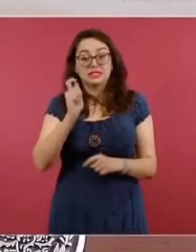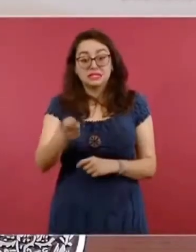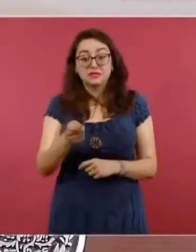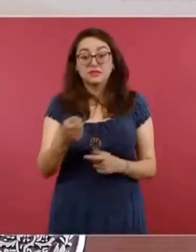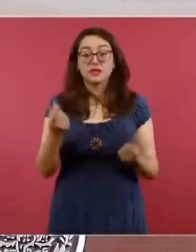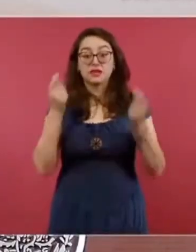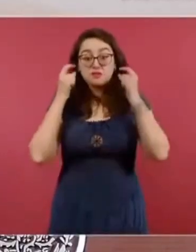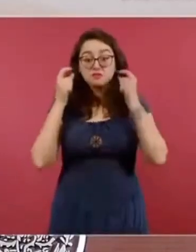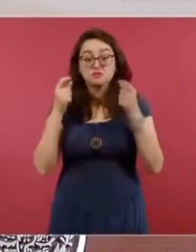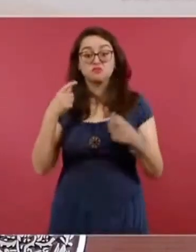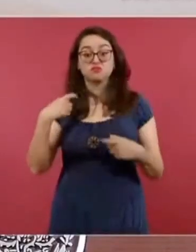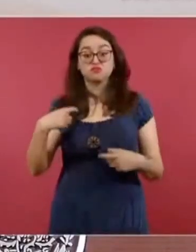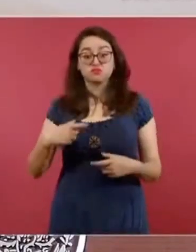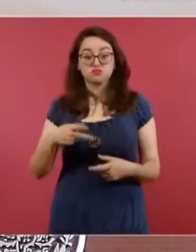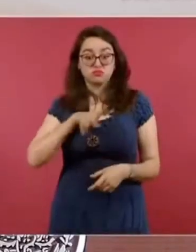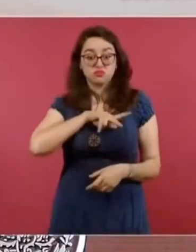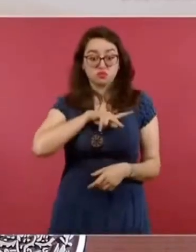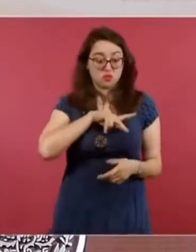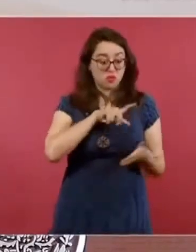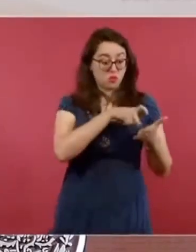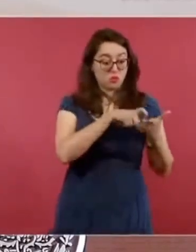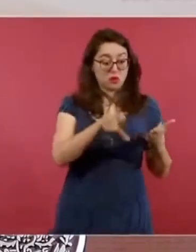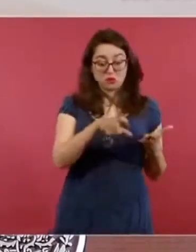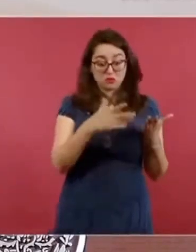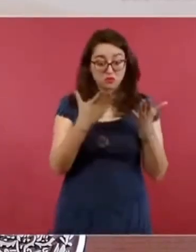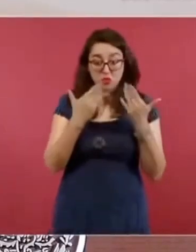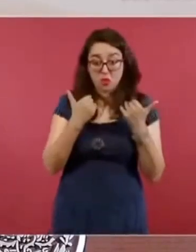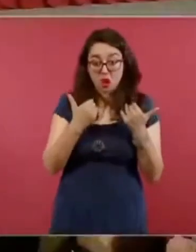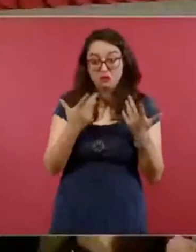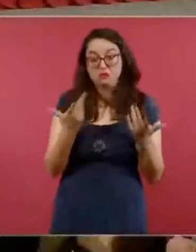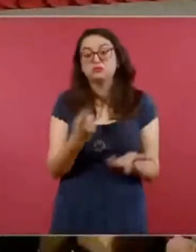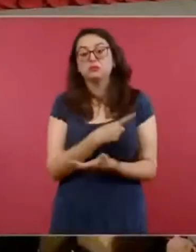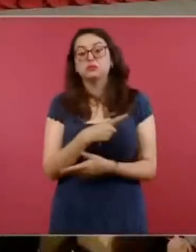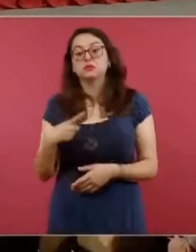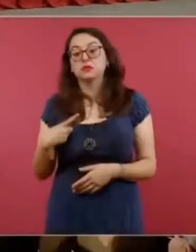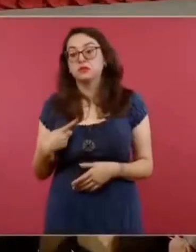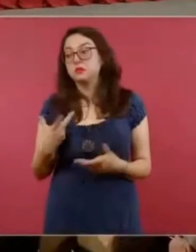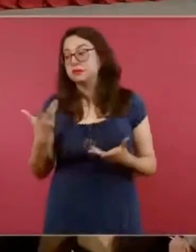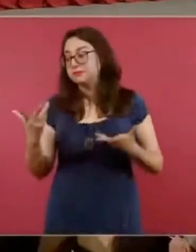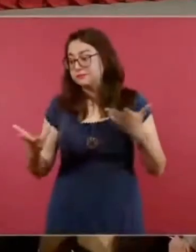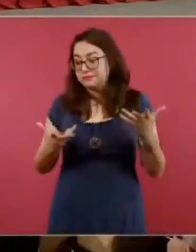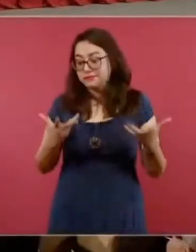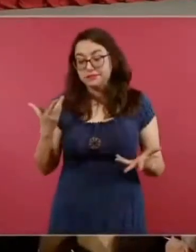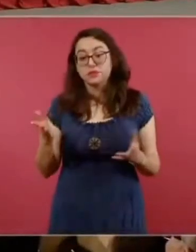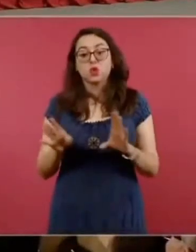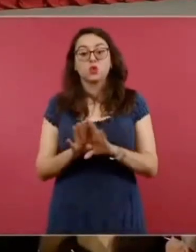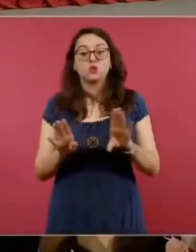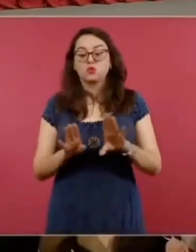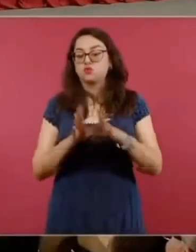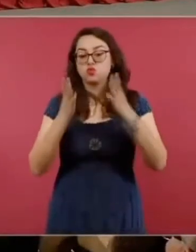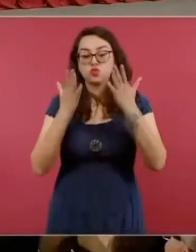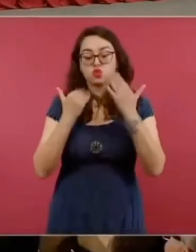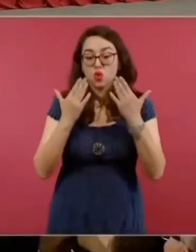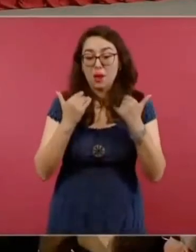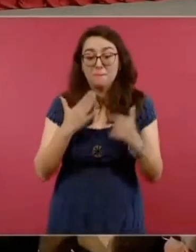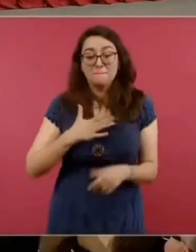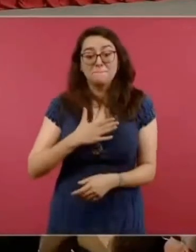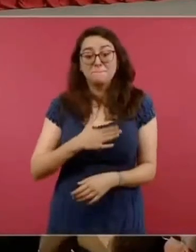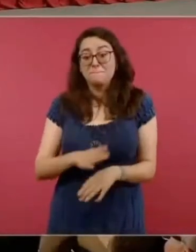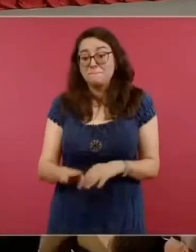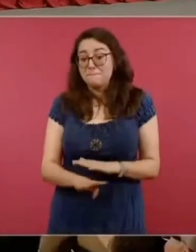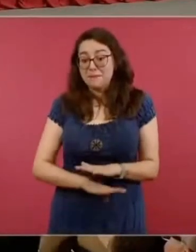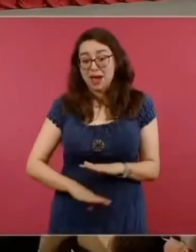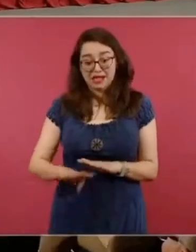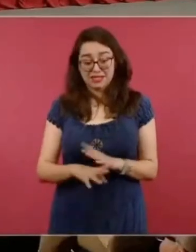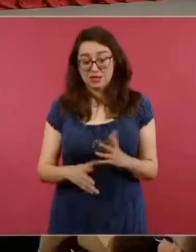el médico, si no traía su propio estetoscopio, simplemente no tenía forma de hacer una exploración tan básica como lo que